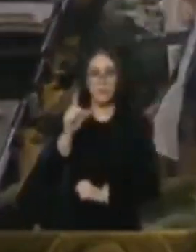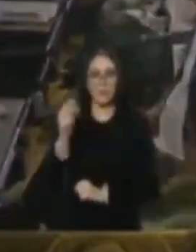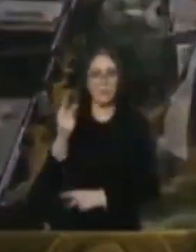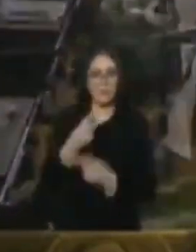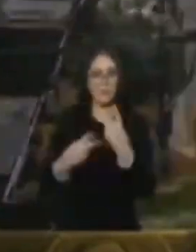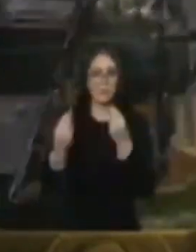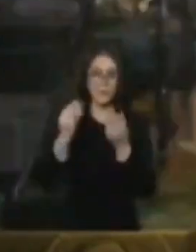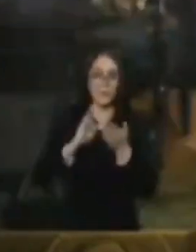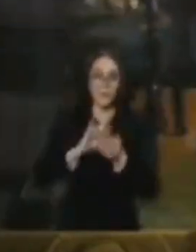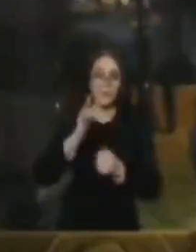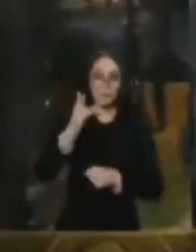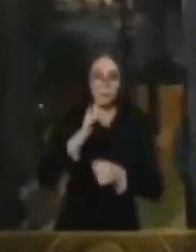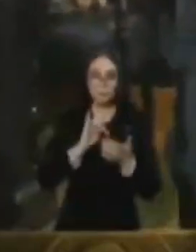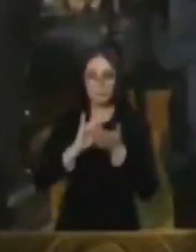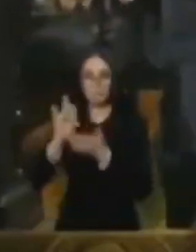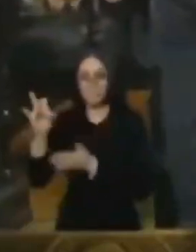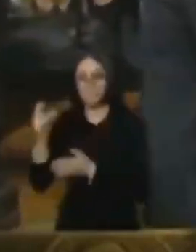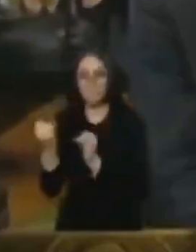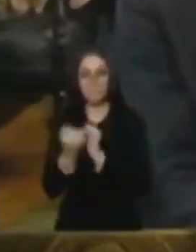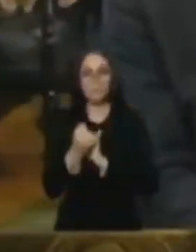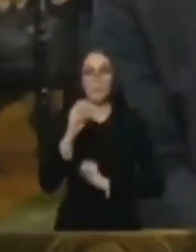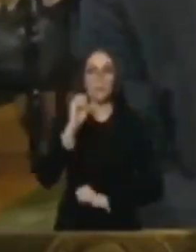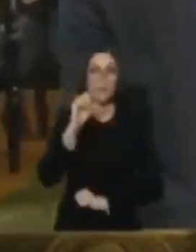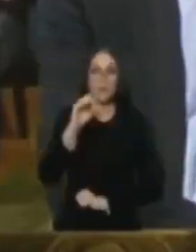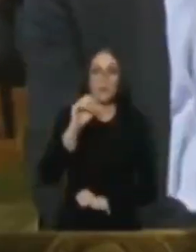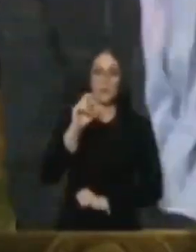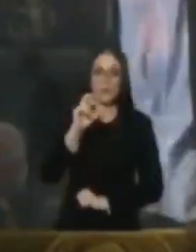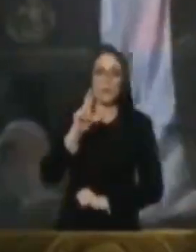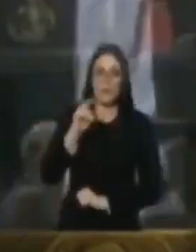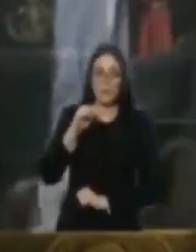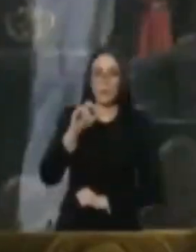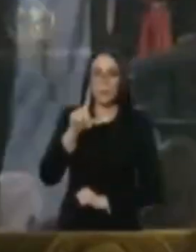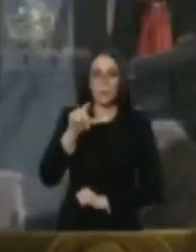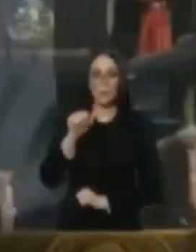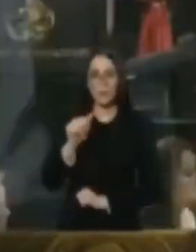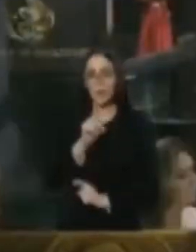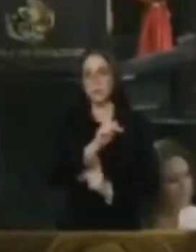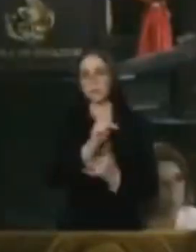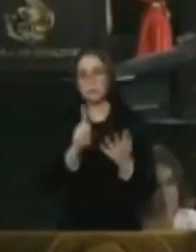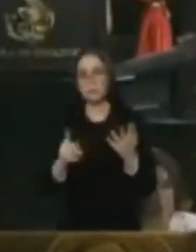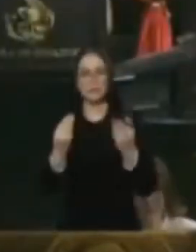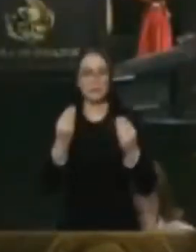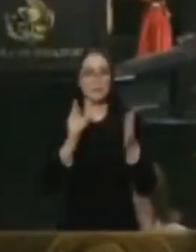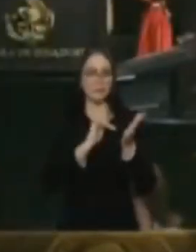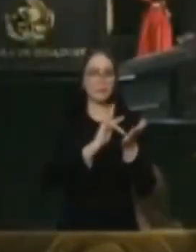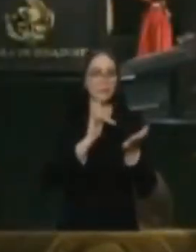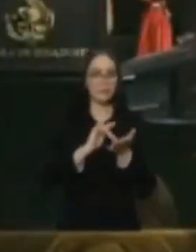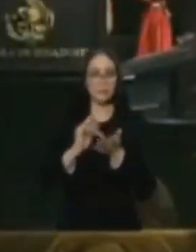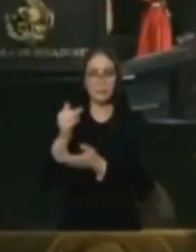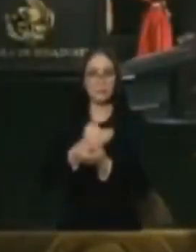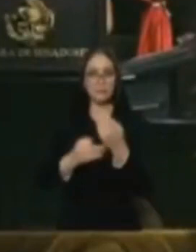acompañarnos. A nuestro amigo Oscar Molina, muchas gracias. Y a todos los invitados especiales.